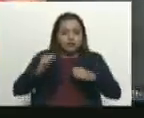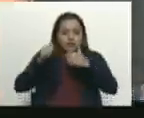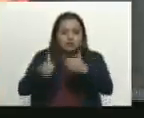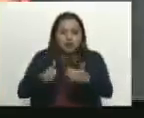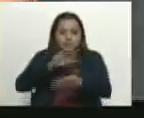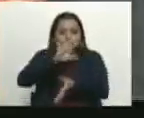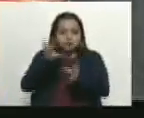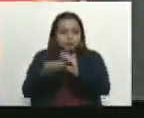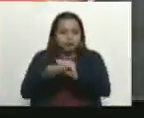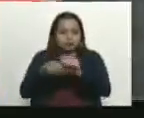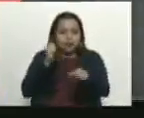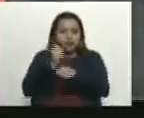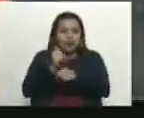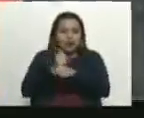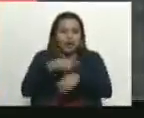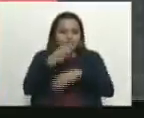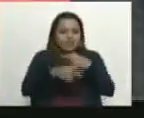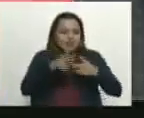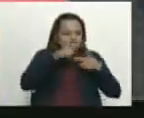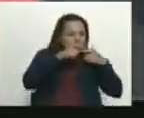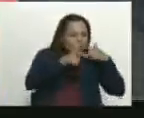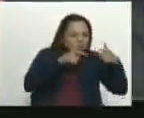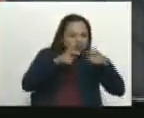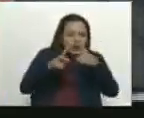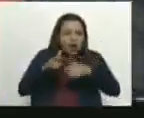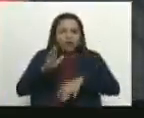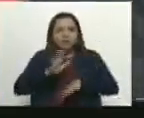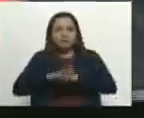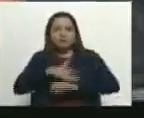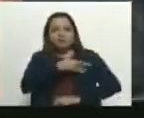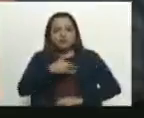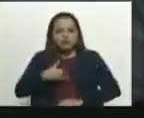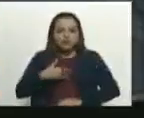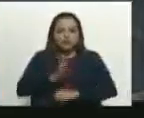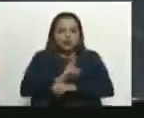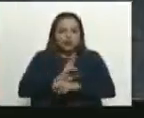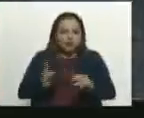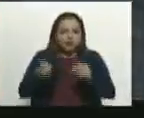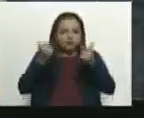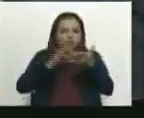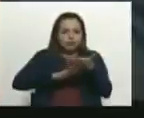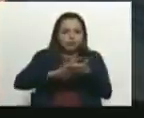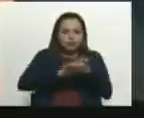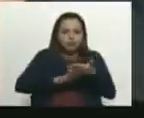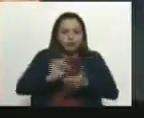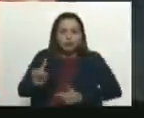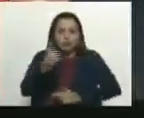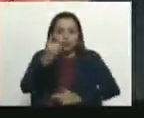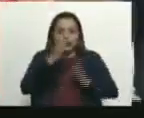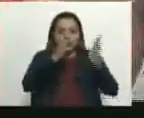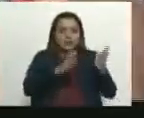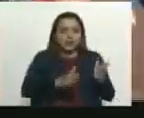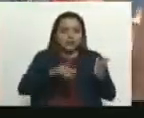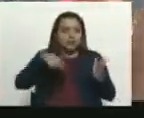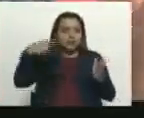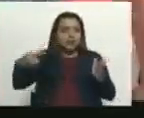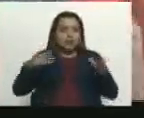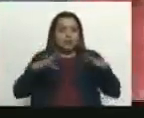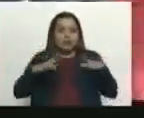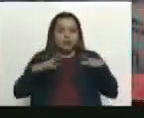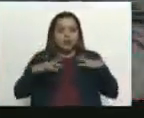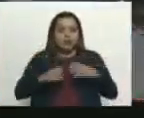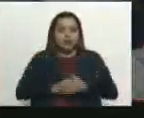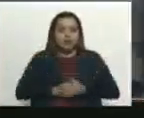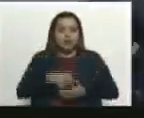tareas. Estamos haciendo el seguimiento porque queremos prepararnos en una primera etapa para las venideras vacaciones